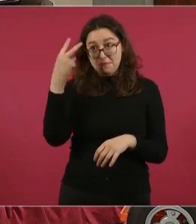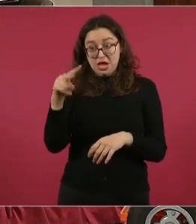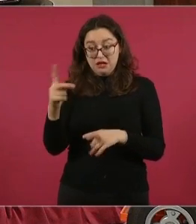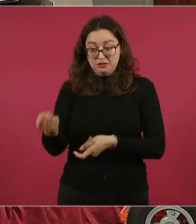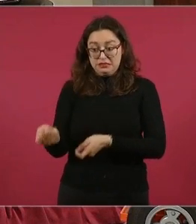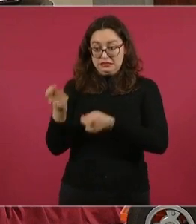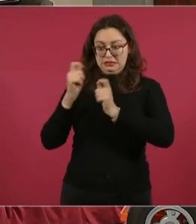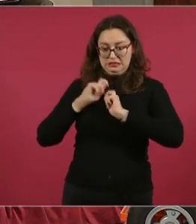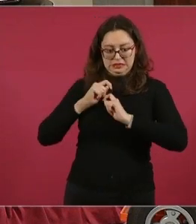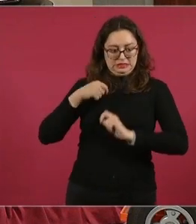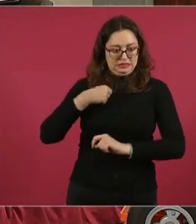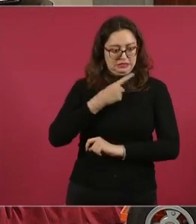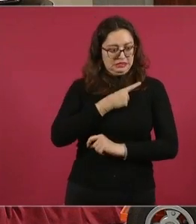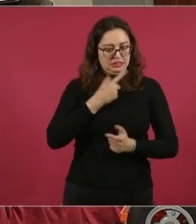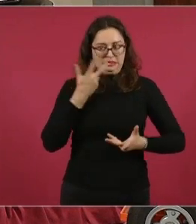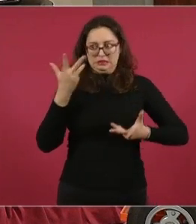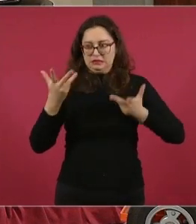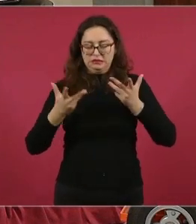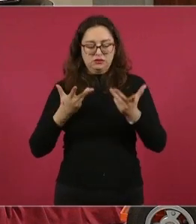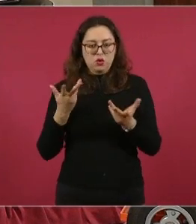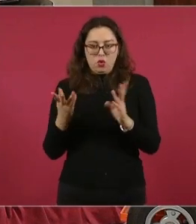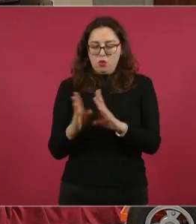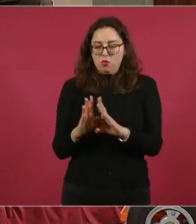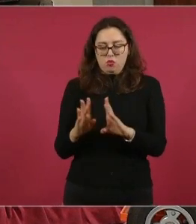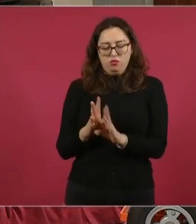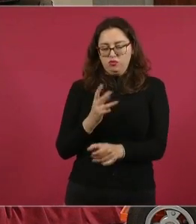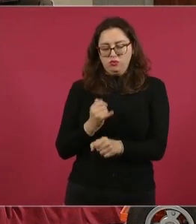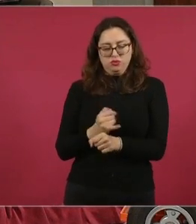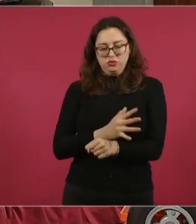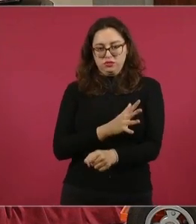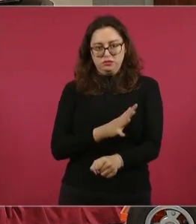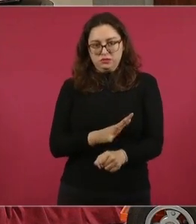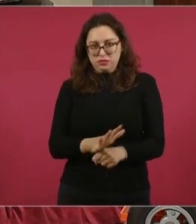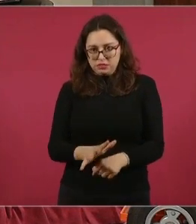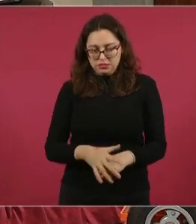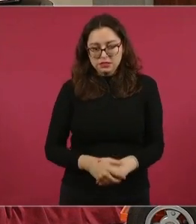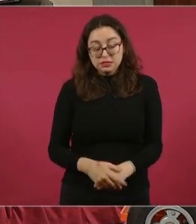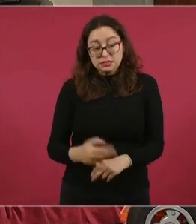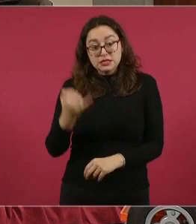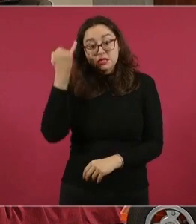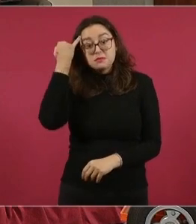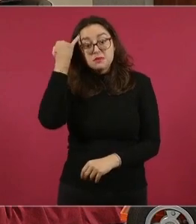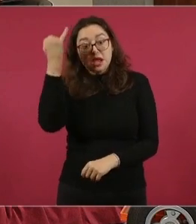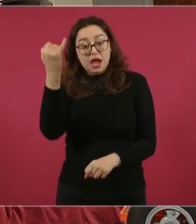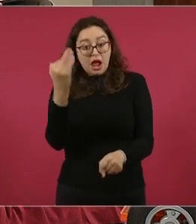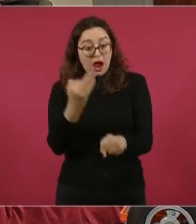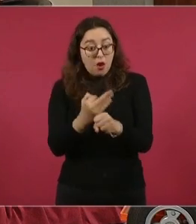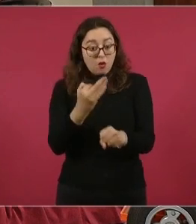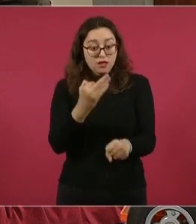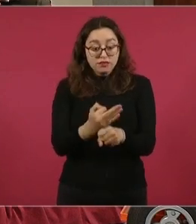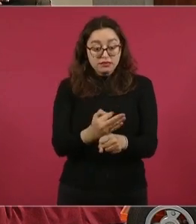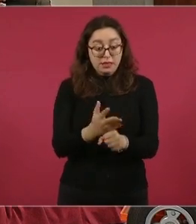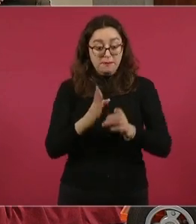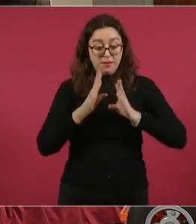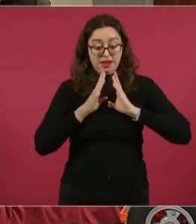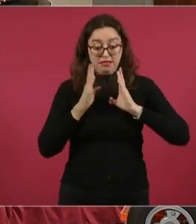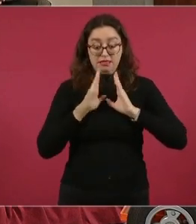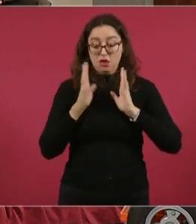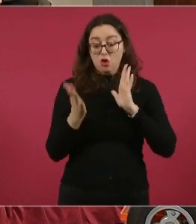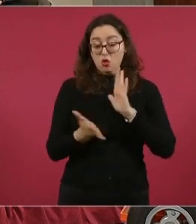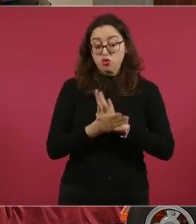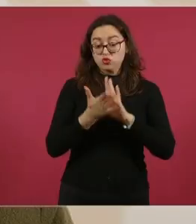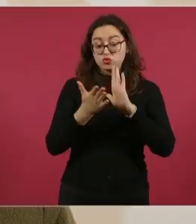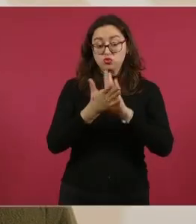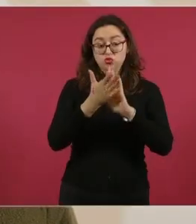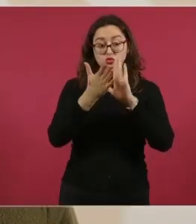Imagínense, dos aeropuertos, los que tienen las pistas más grandes en el país,